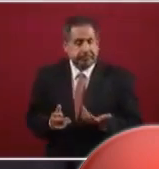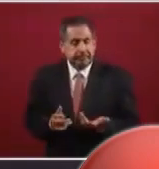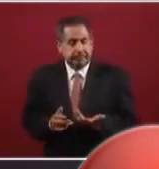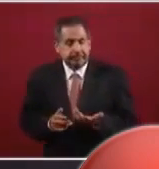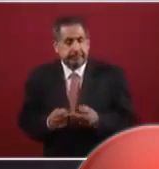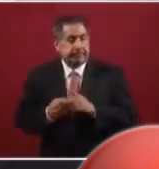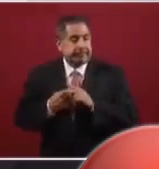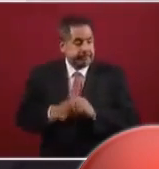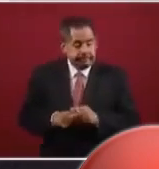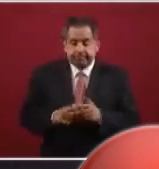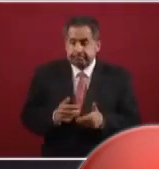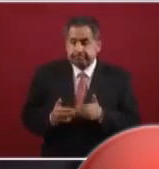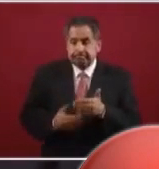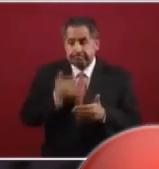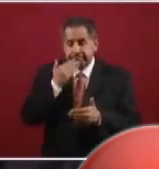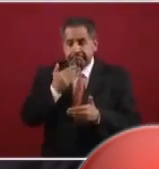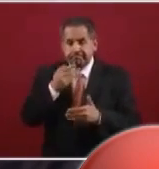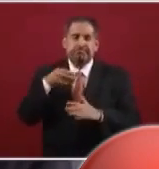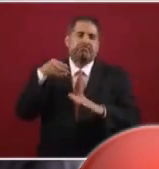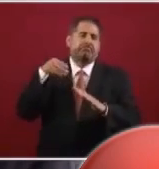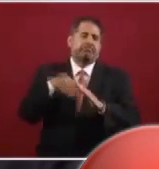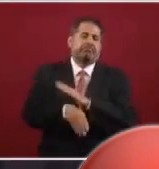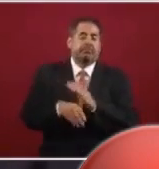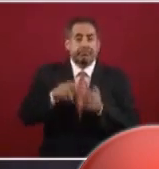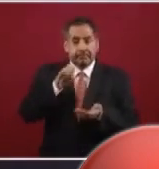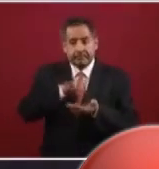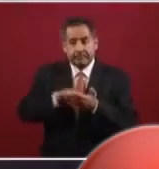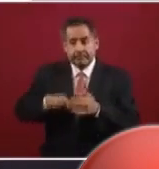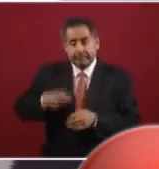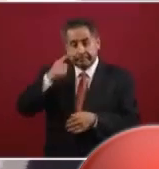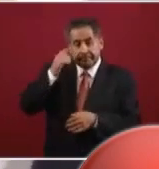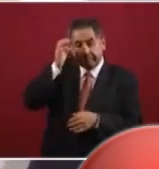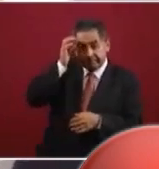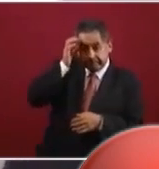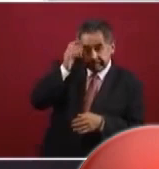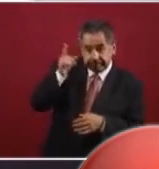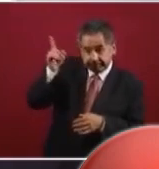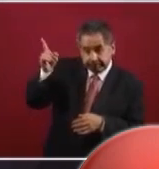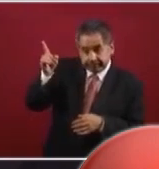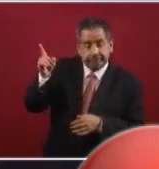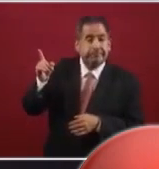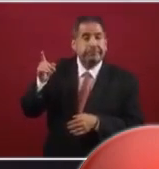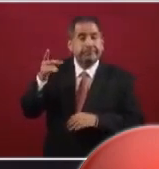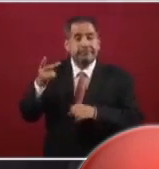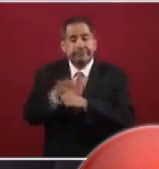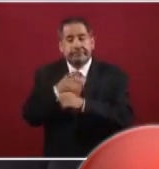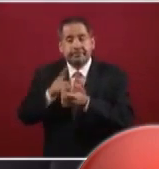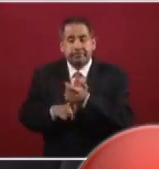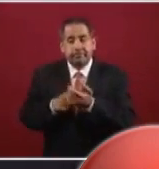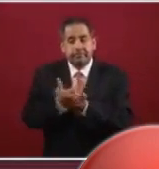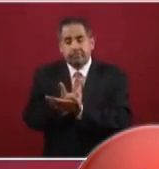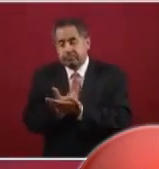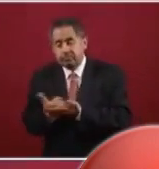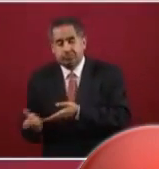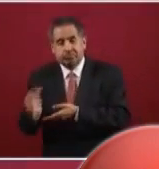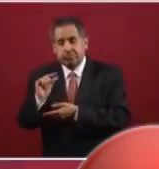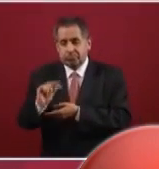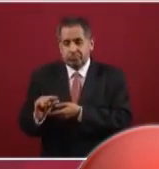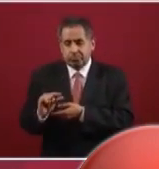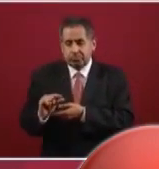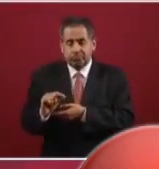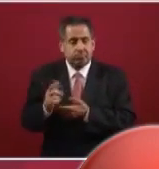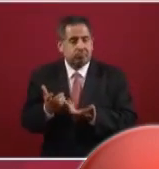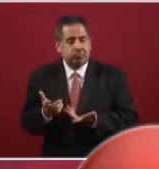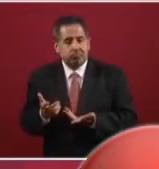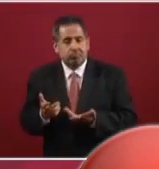el crecimiento económico en China, se atribuía a que eran muy bajos los salarios y que esa era